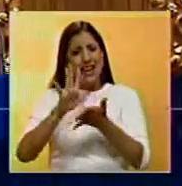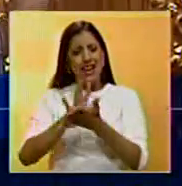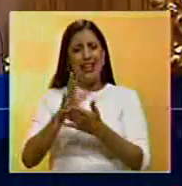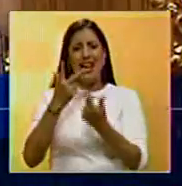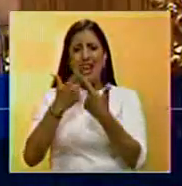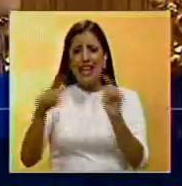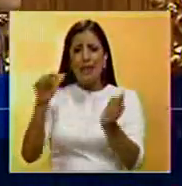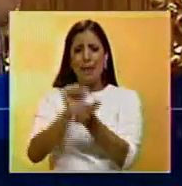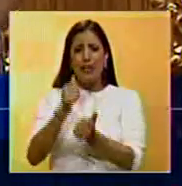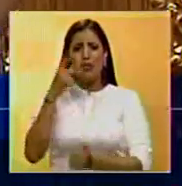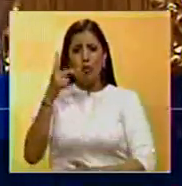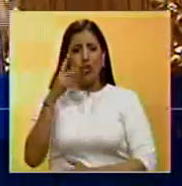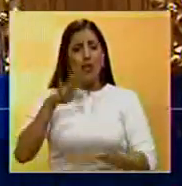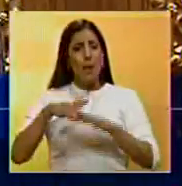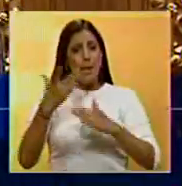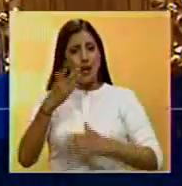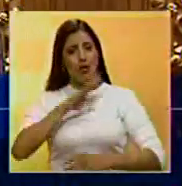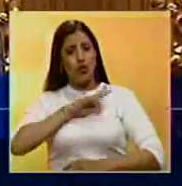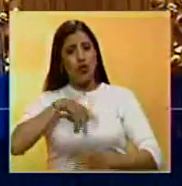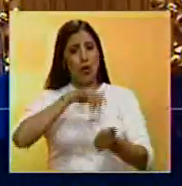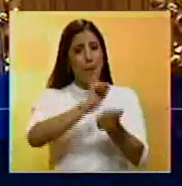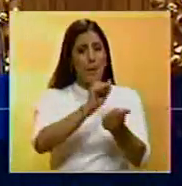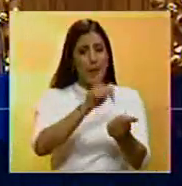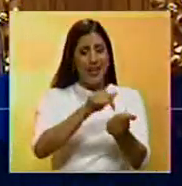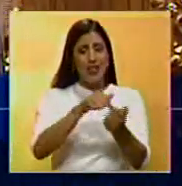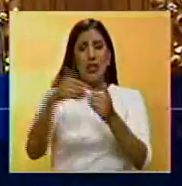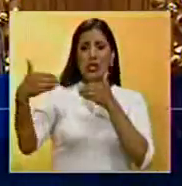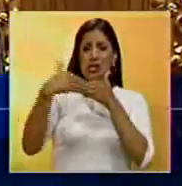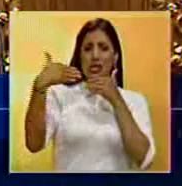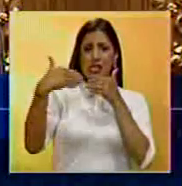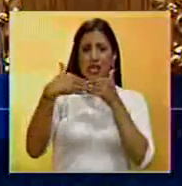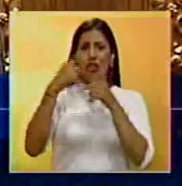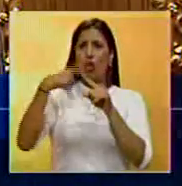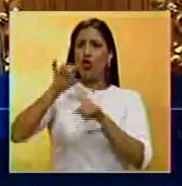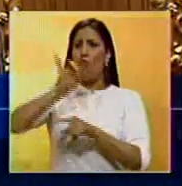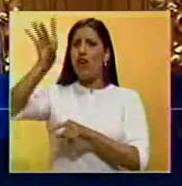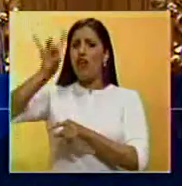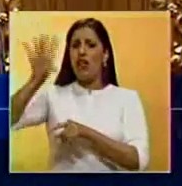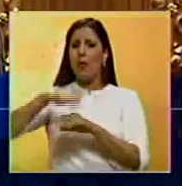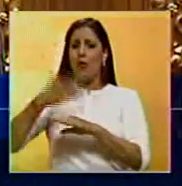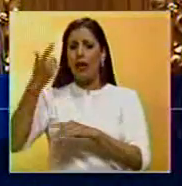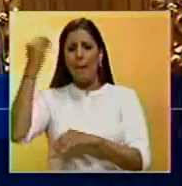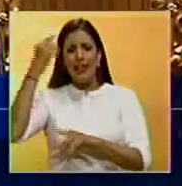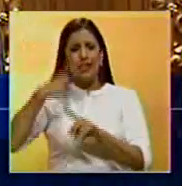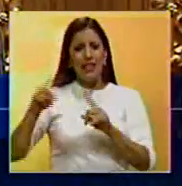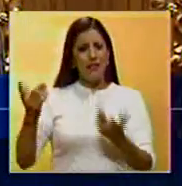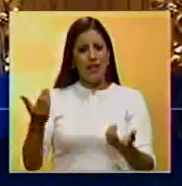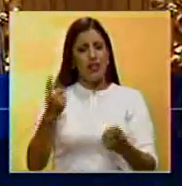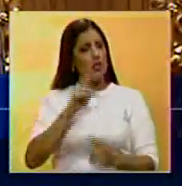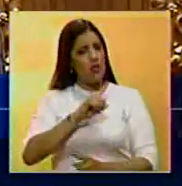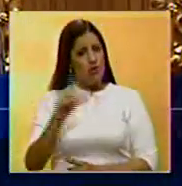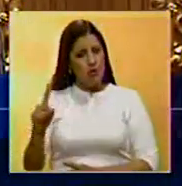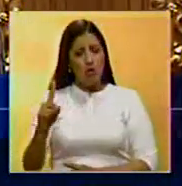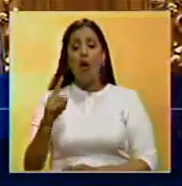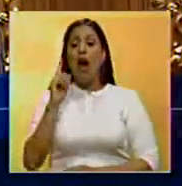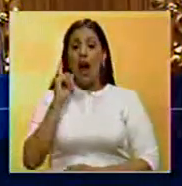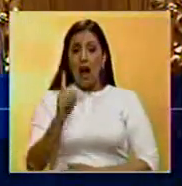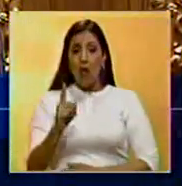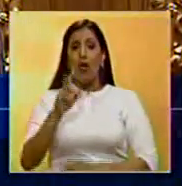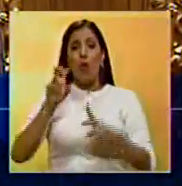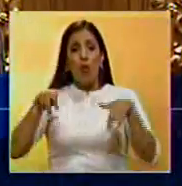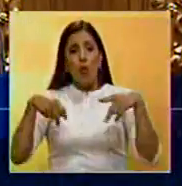amnistía para nuestros presos, perseguidos y exiliados políticos, pero también para